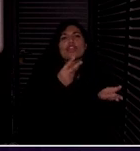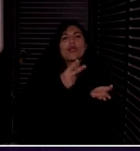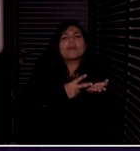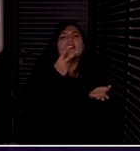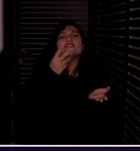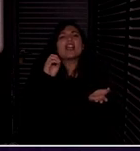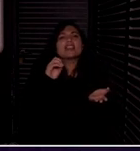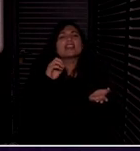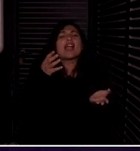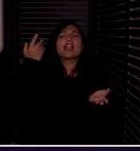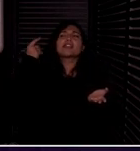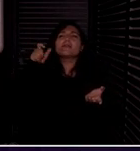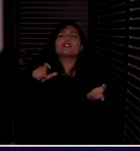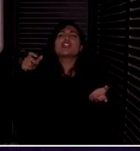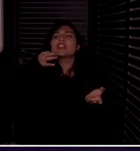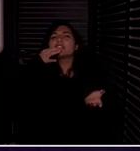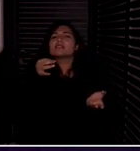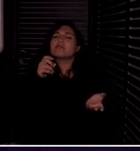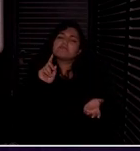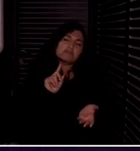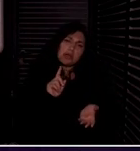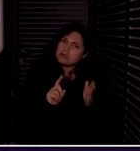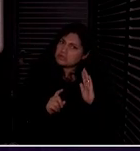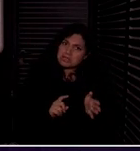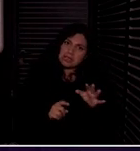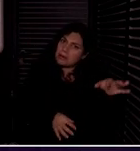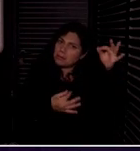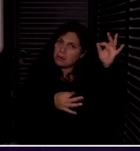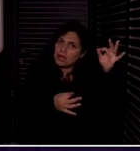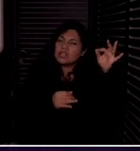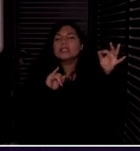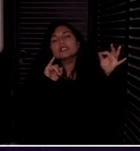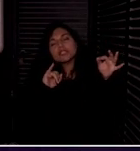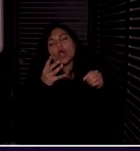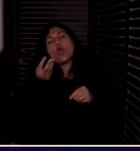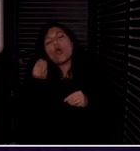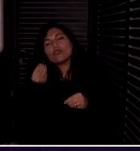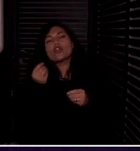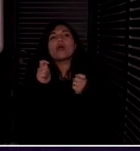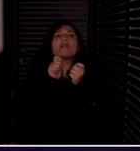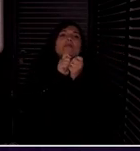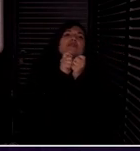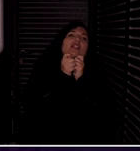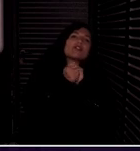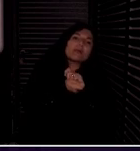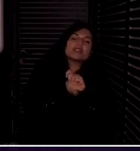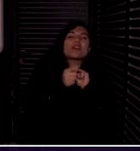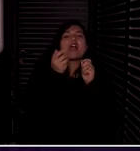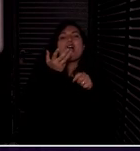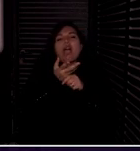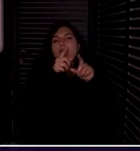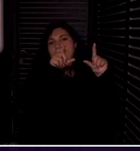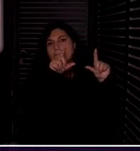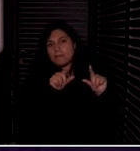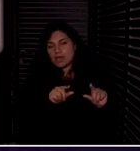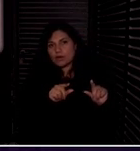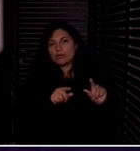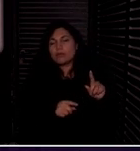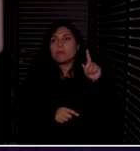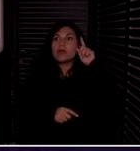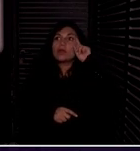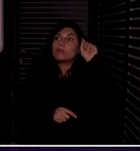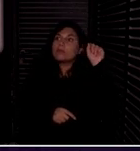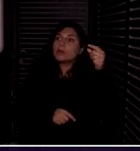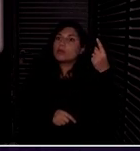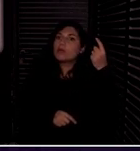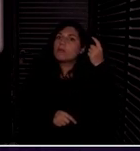ha desaparecido el papel. Sí hay procesos de transformación de los ecosistemas mediáticos y, por tanto, un primer precepto, hay que pensar